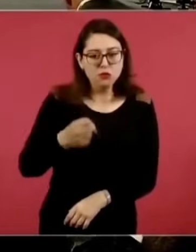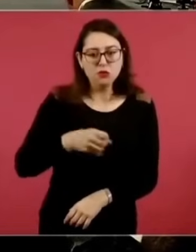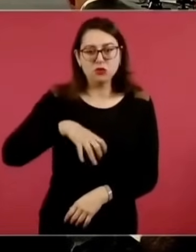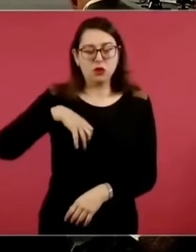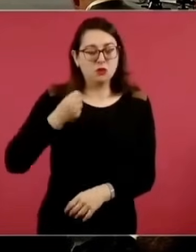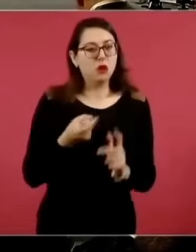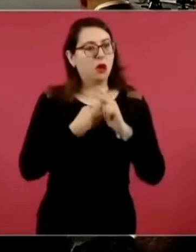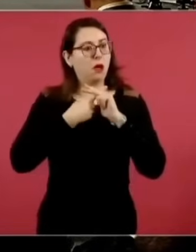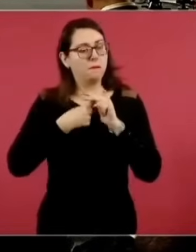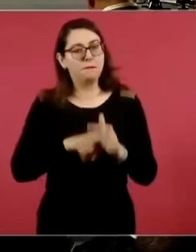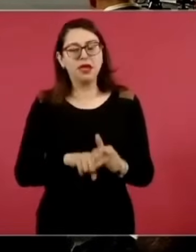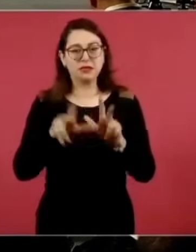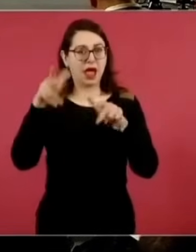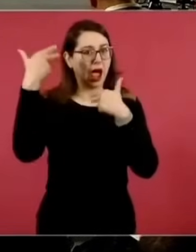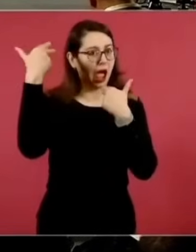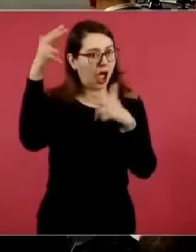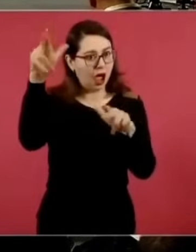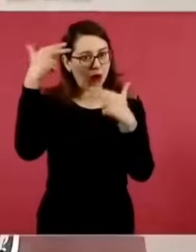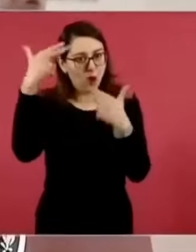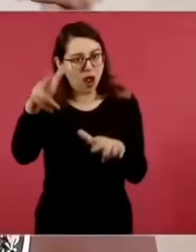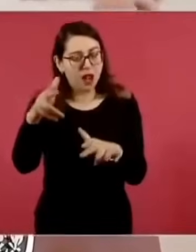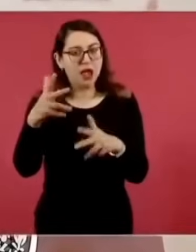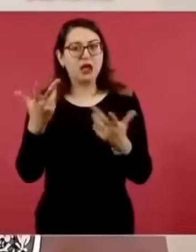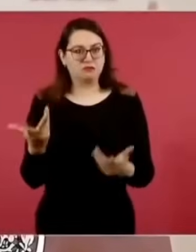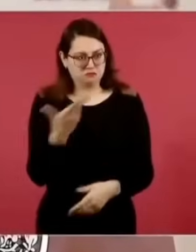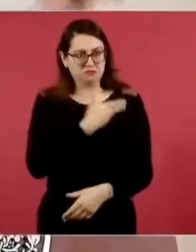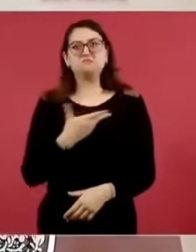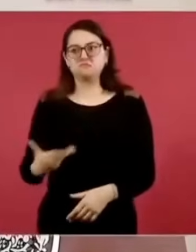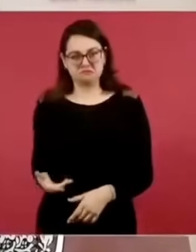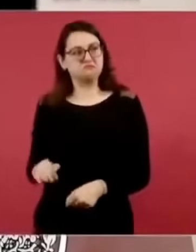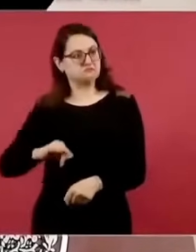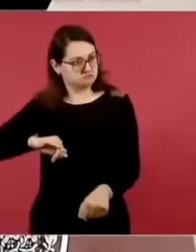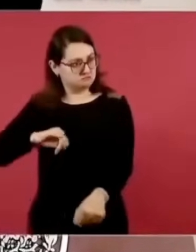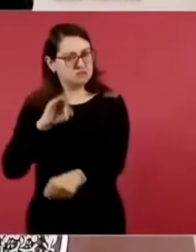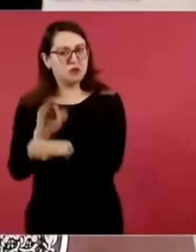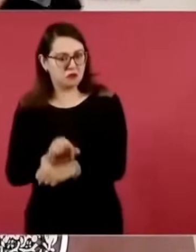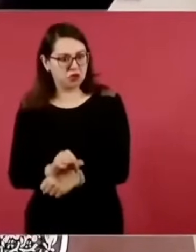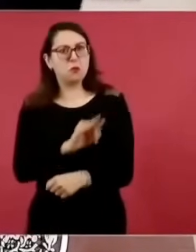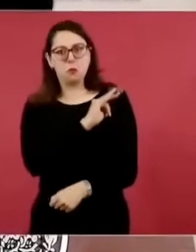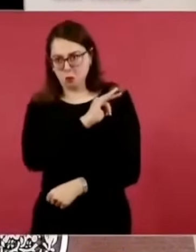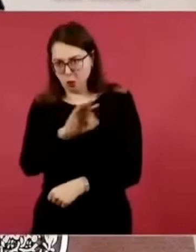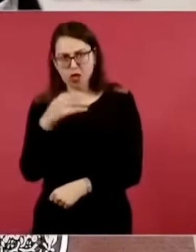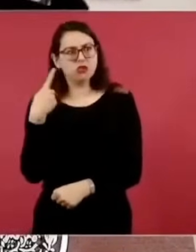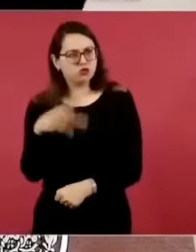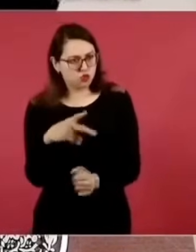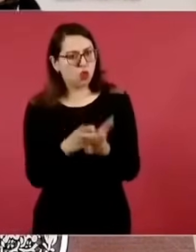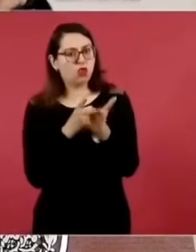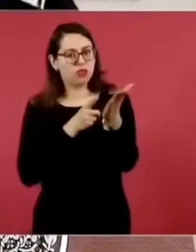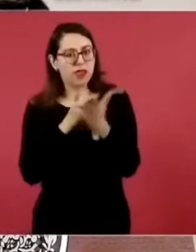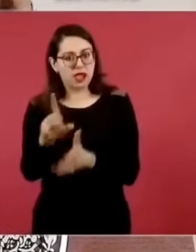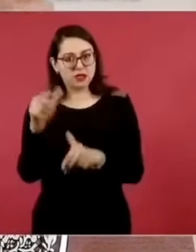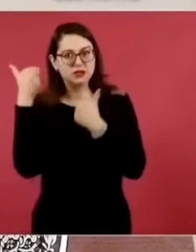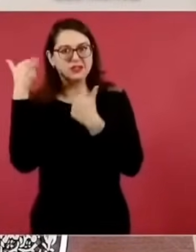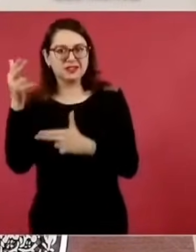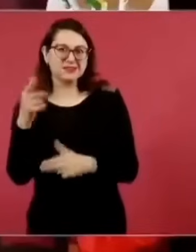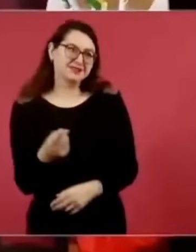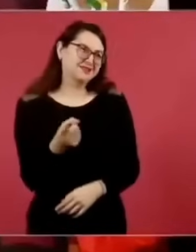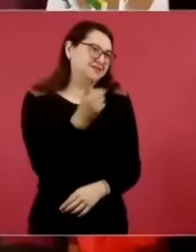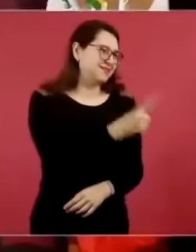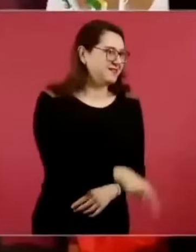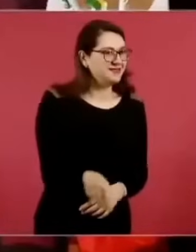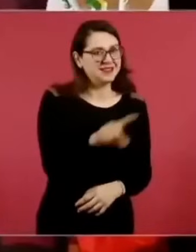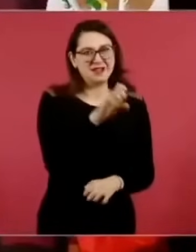huelgas y hay una confrontación con el entonces conocido Grupo